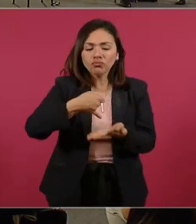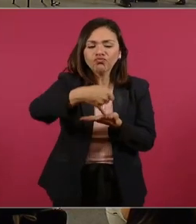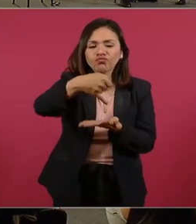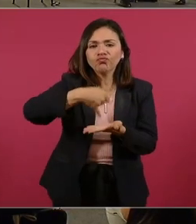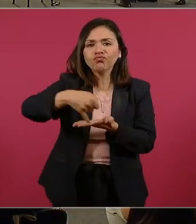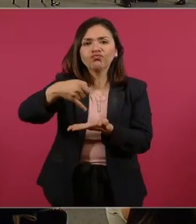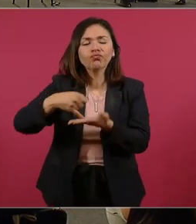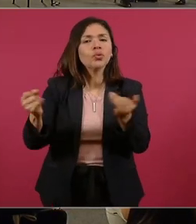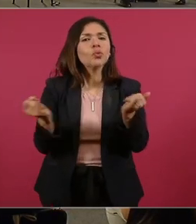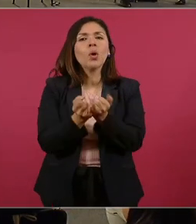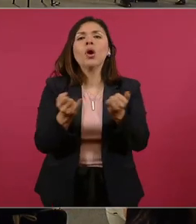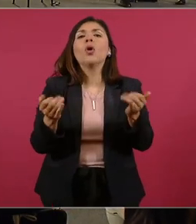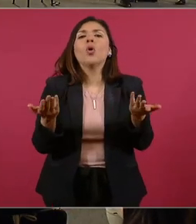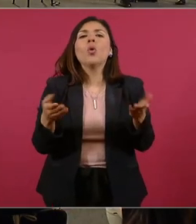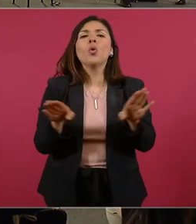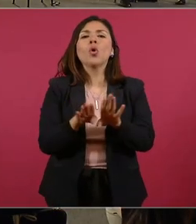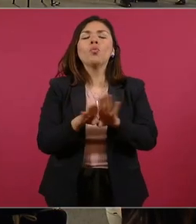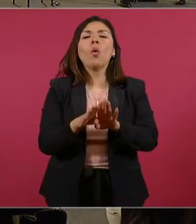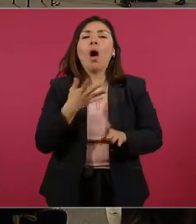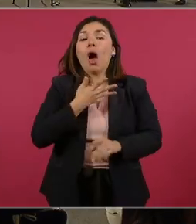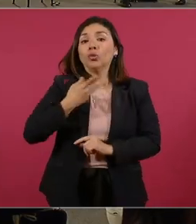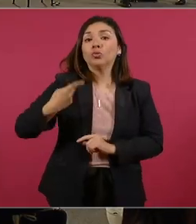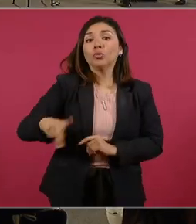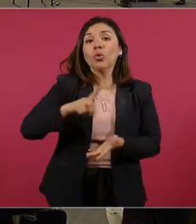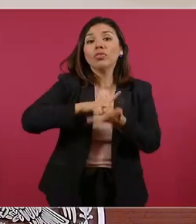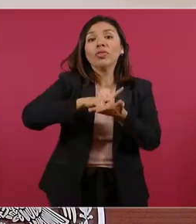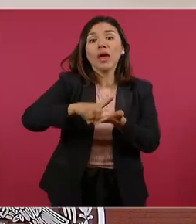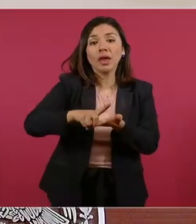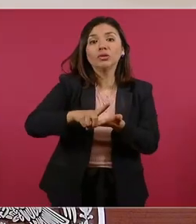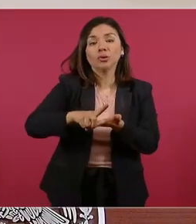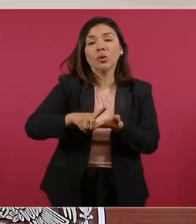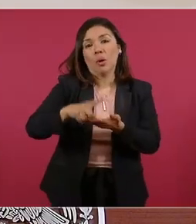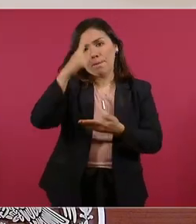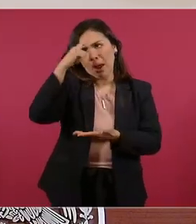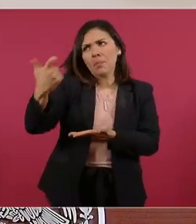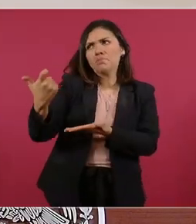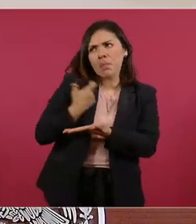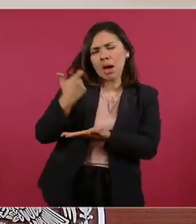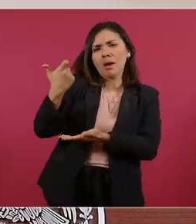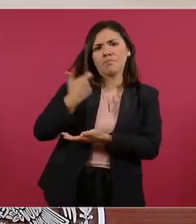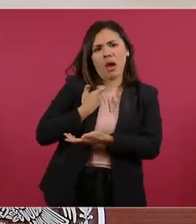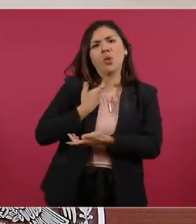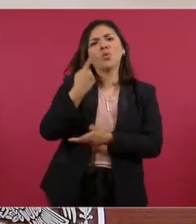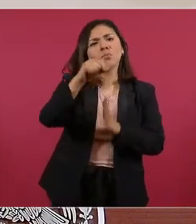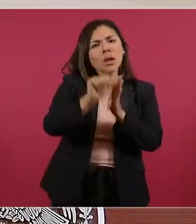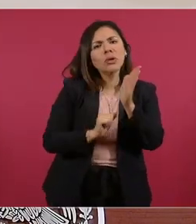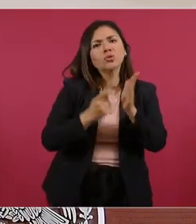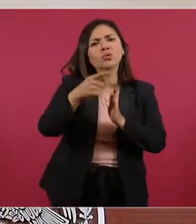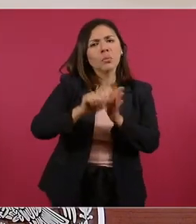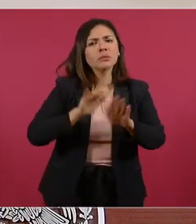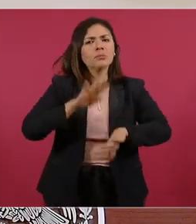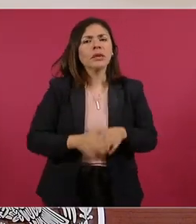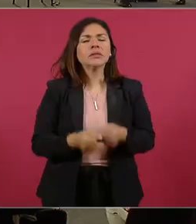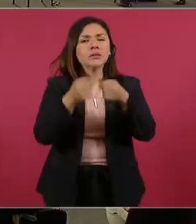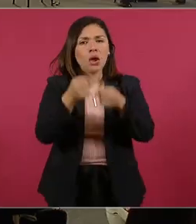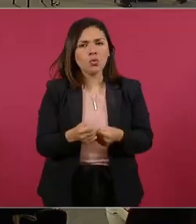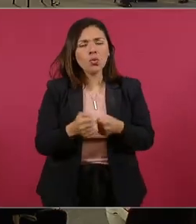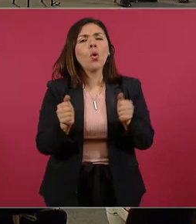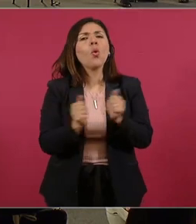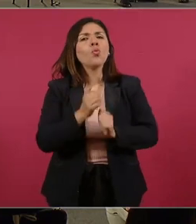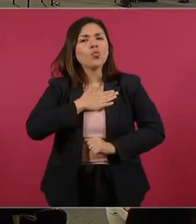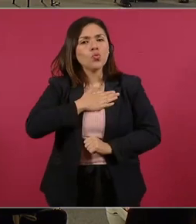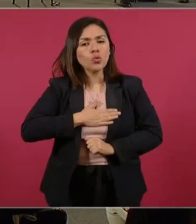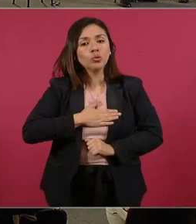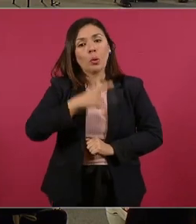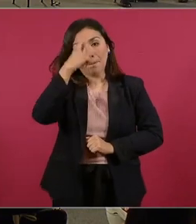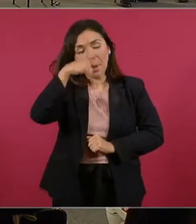a través de tener un derecho al jornal mensual, seguro, justo,